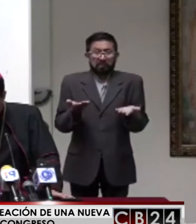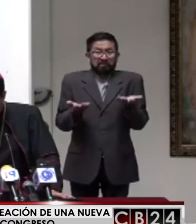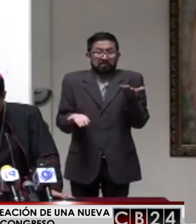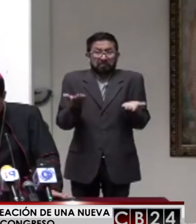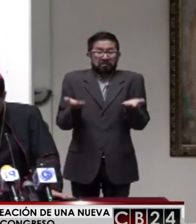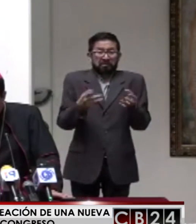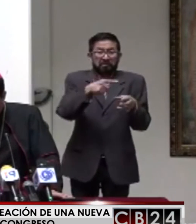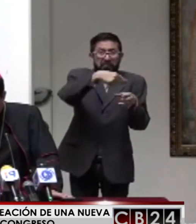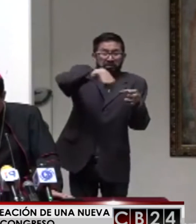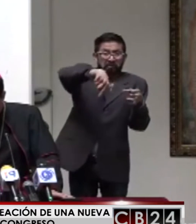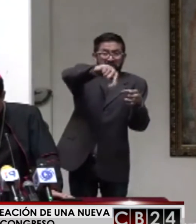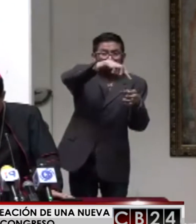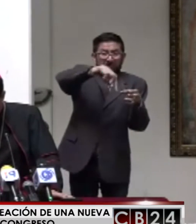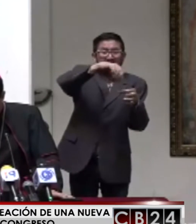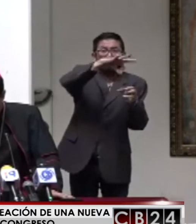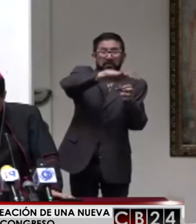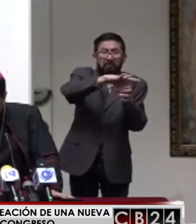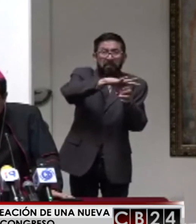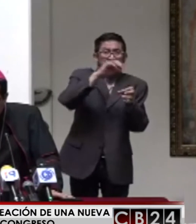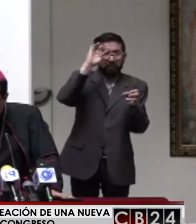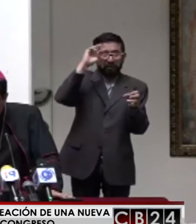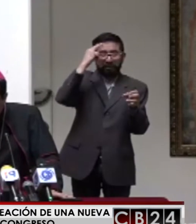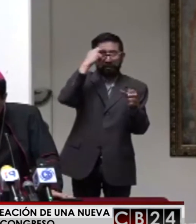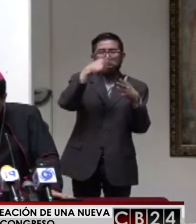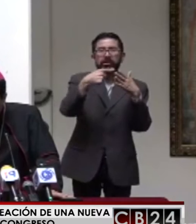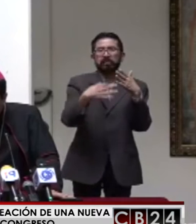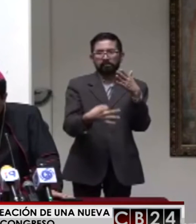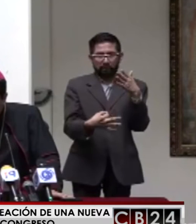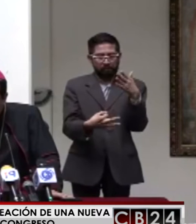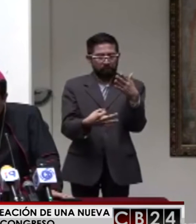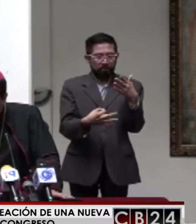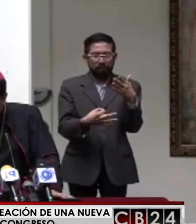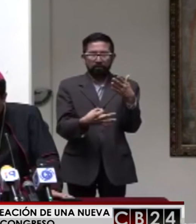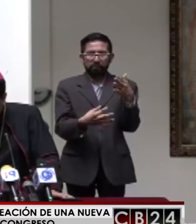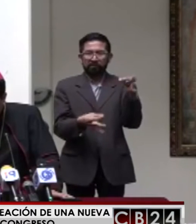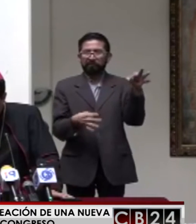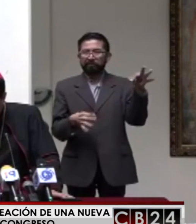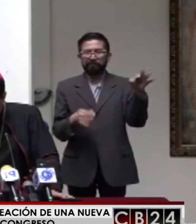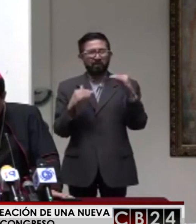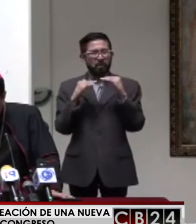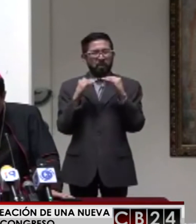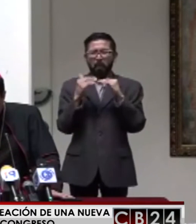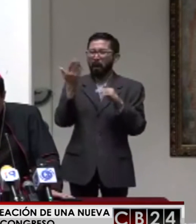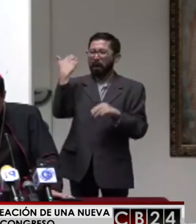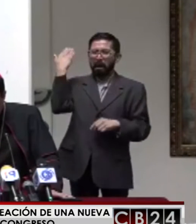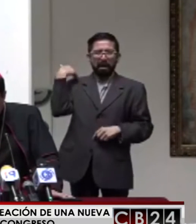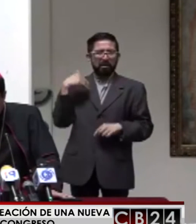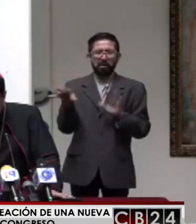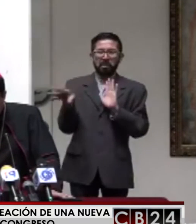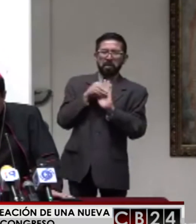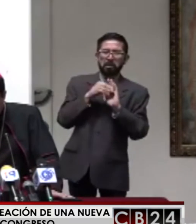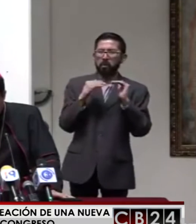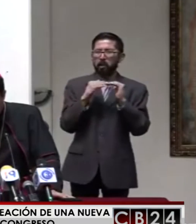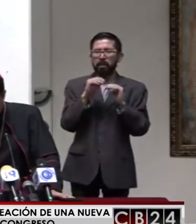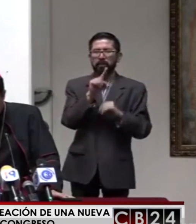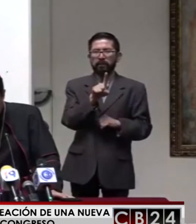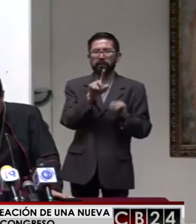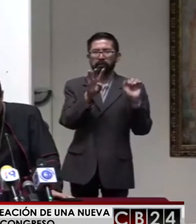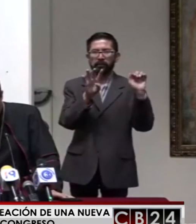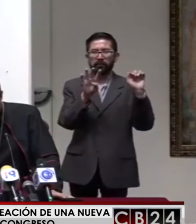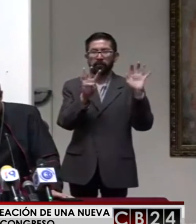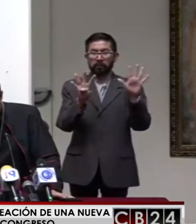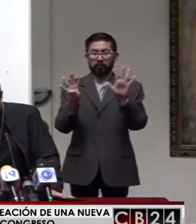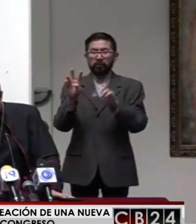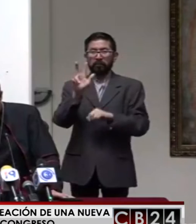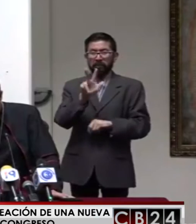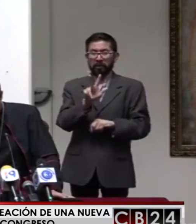caso sería una ley espuria, como la ley de amnistía del 93.